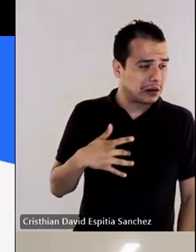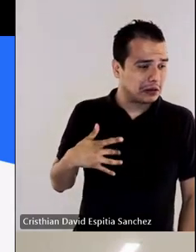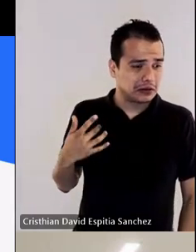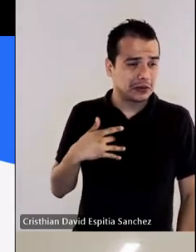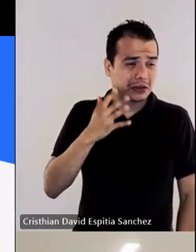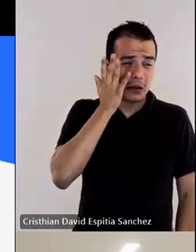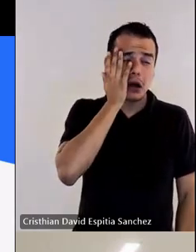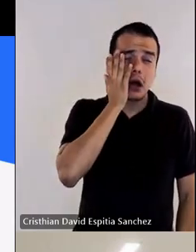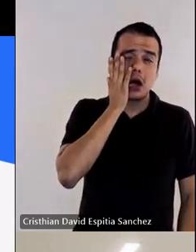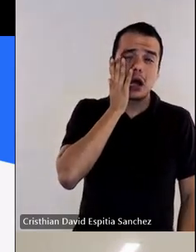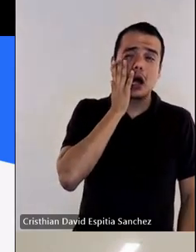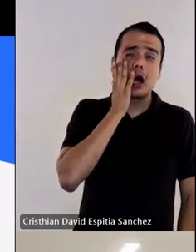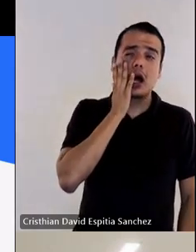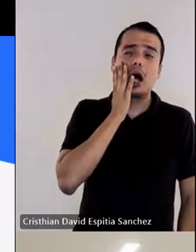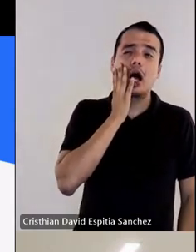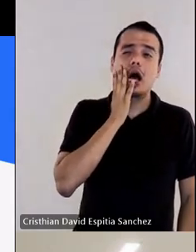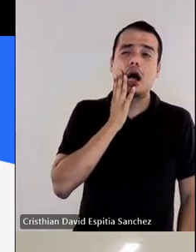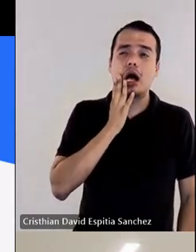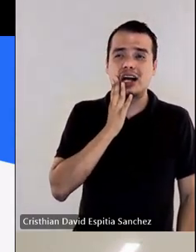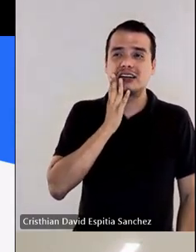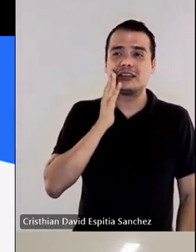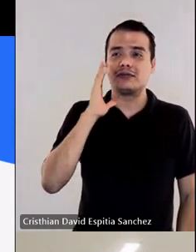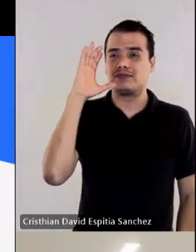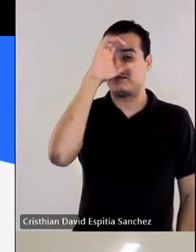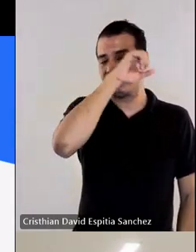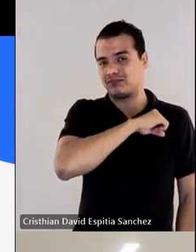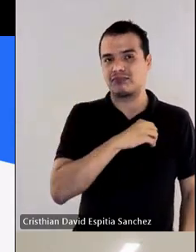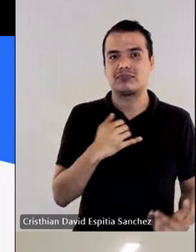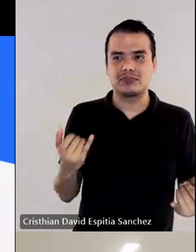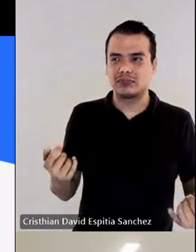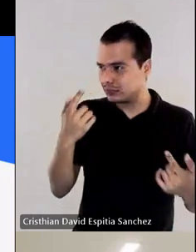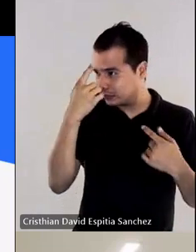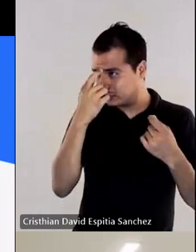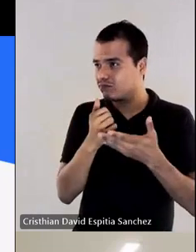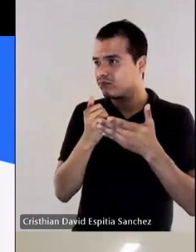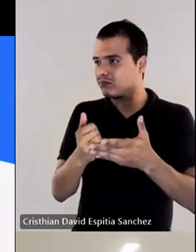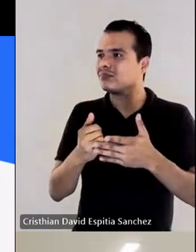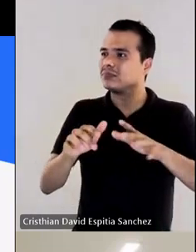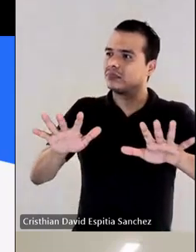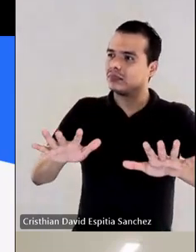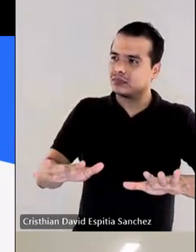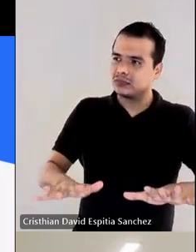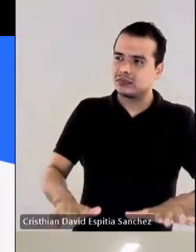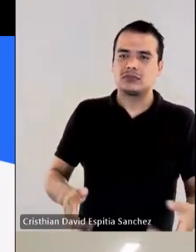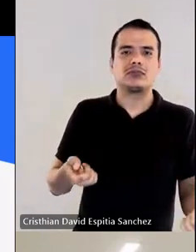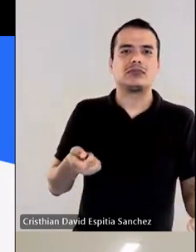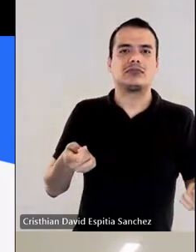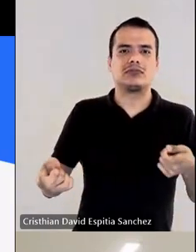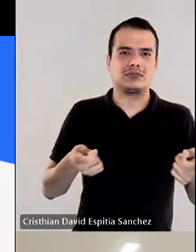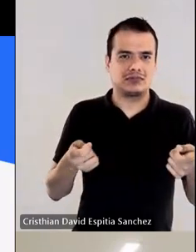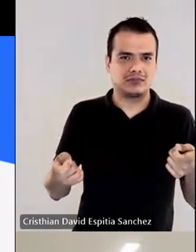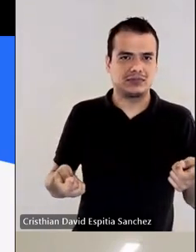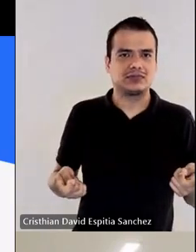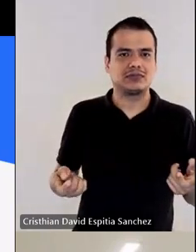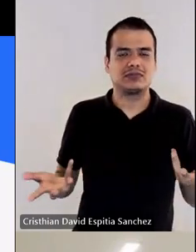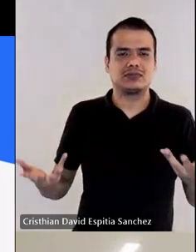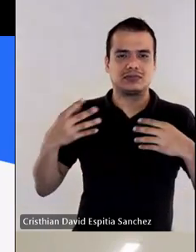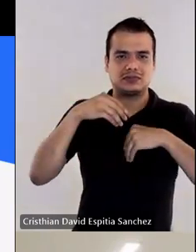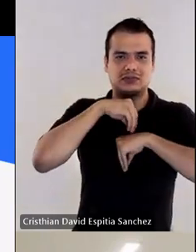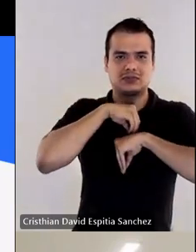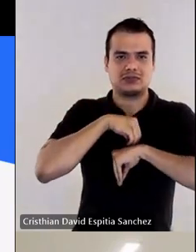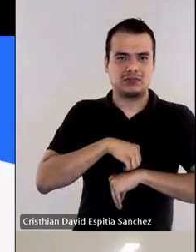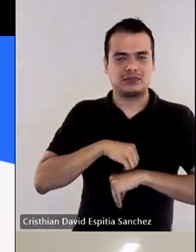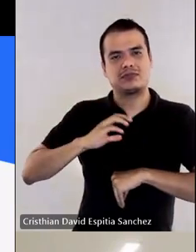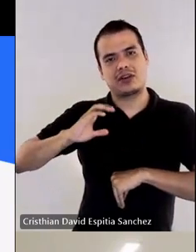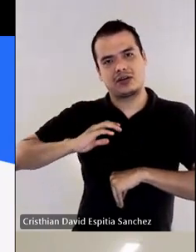palidez generalizada. Entonces, esto lo que estamos haciendo es ayudarle a controlar y a nivelar los dos gases de la sangre para que su